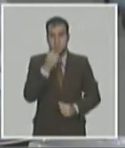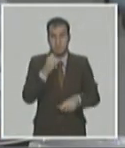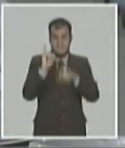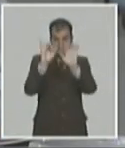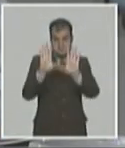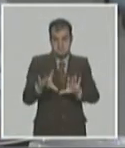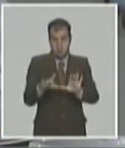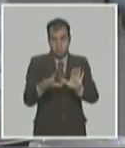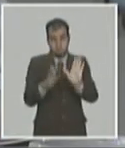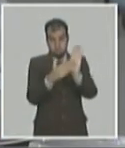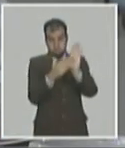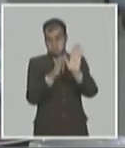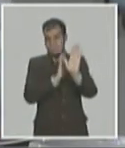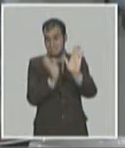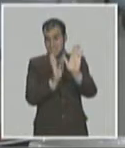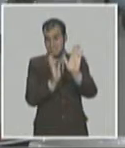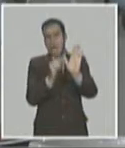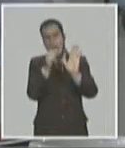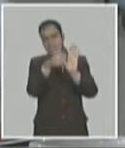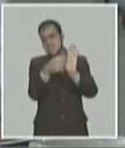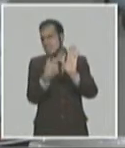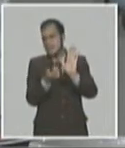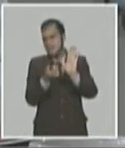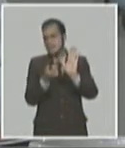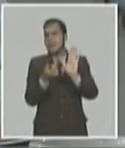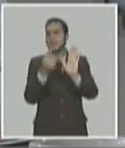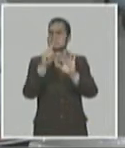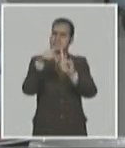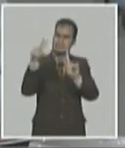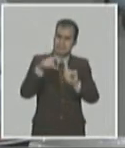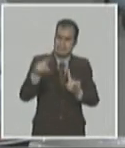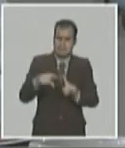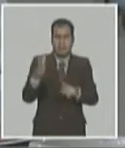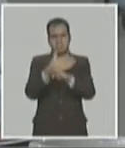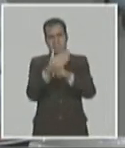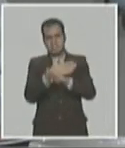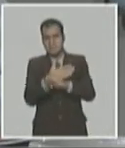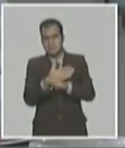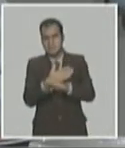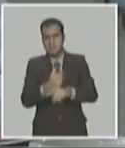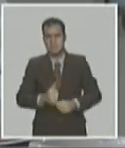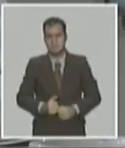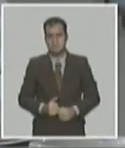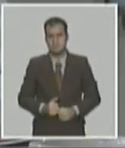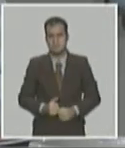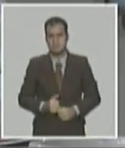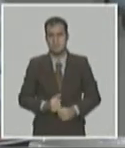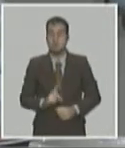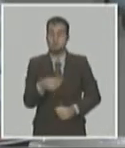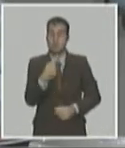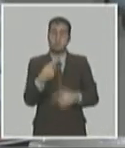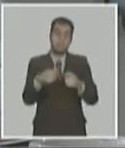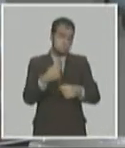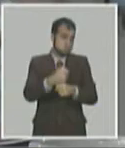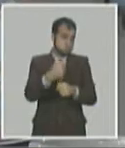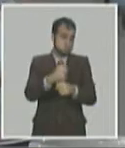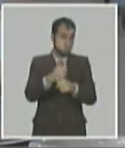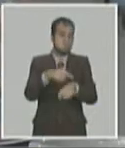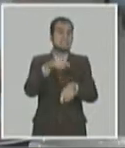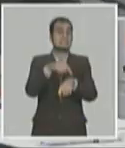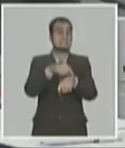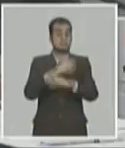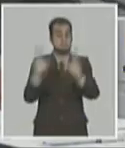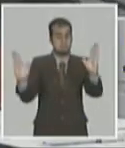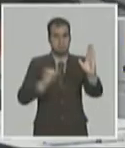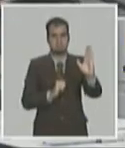los principales elementos y temáticas en los que nosotros debemos de trabajar en este periodo